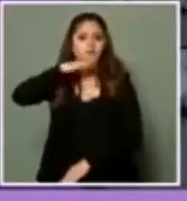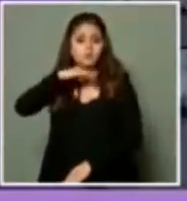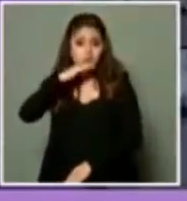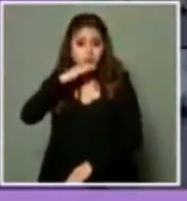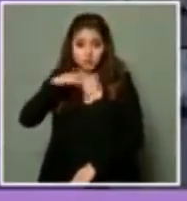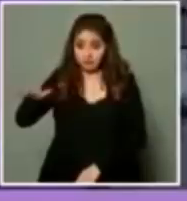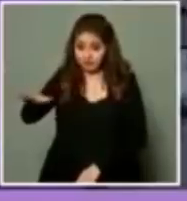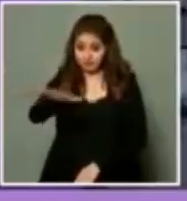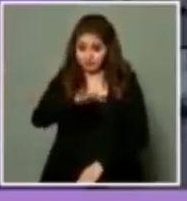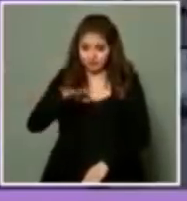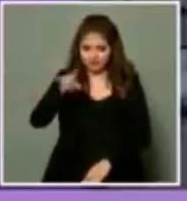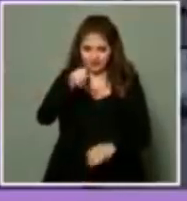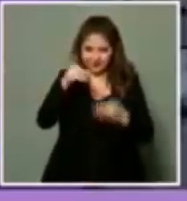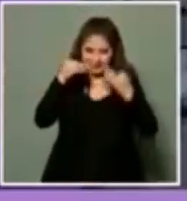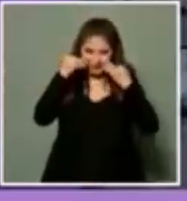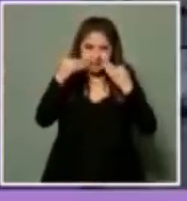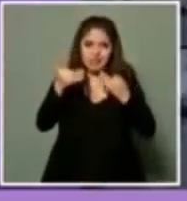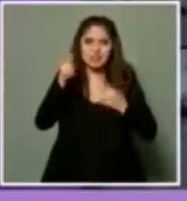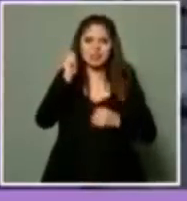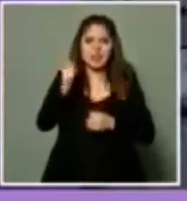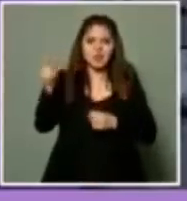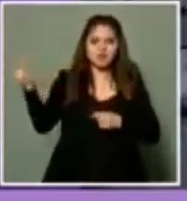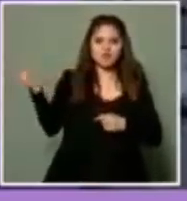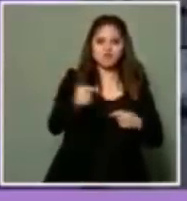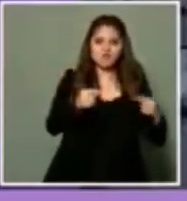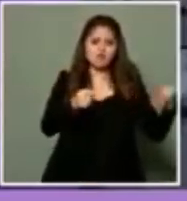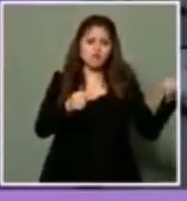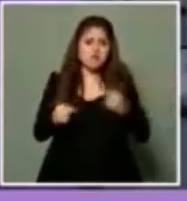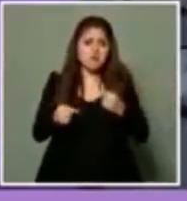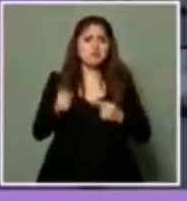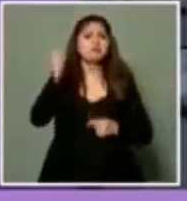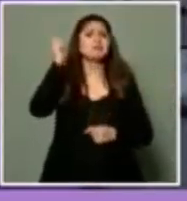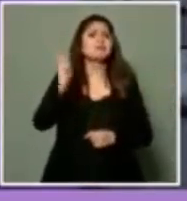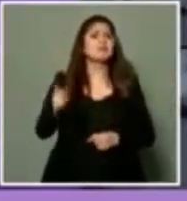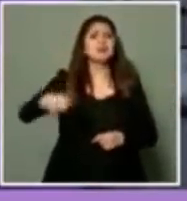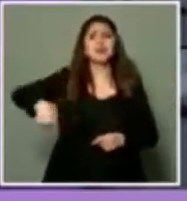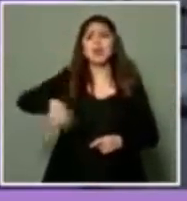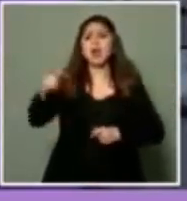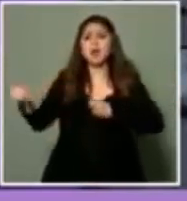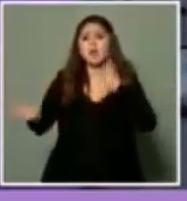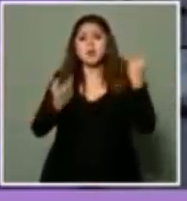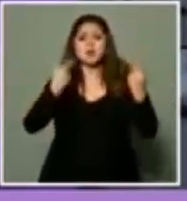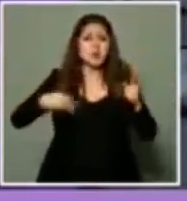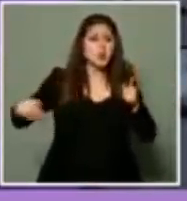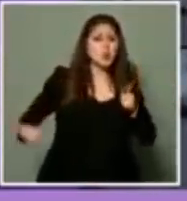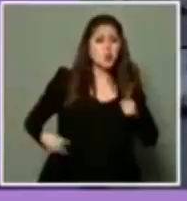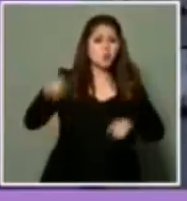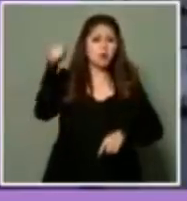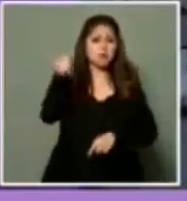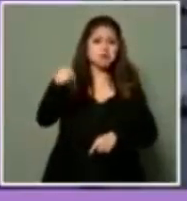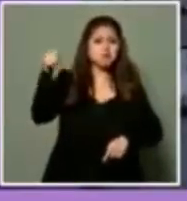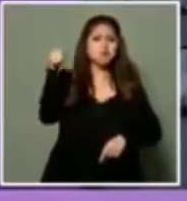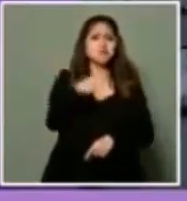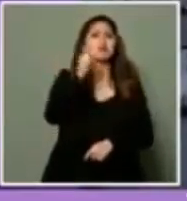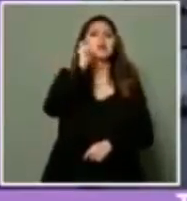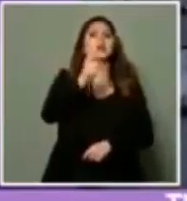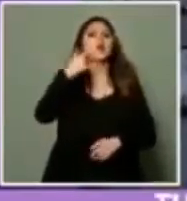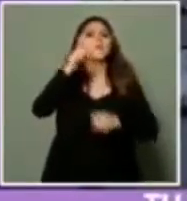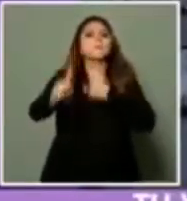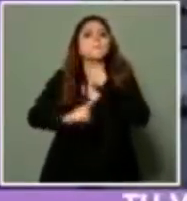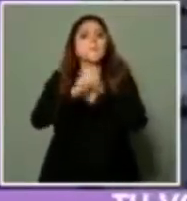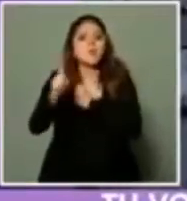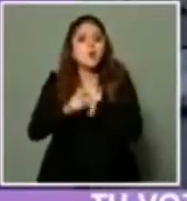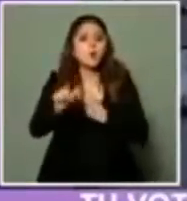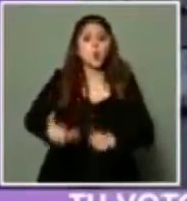que seré el centro de los ataques. Me acusarán de todos los problemas, como lo estamos escuchando, de